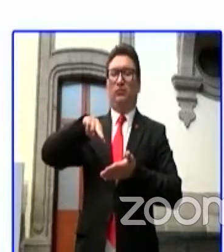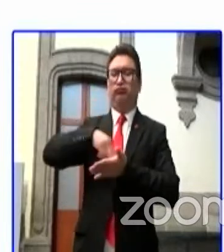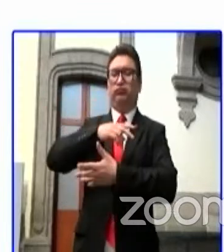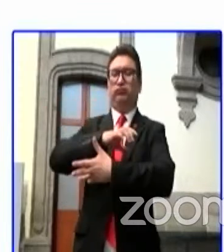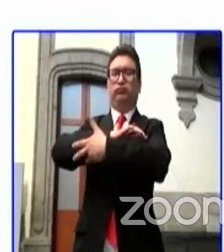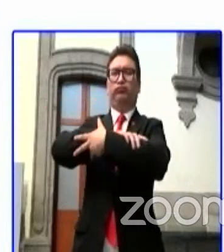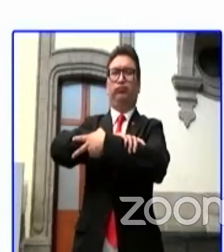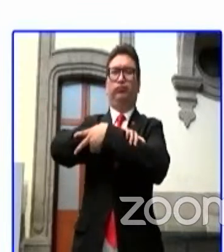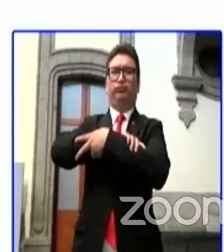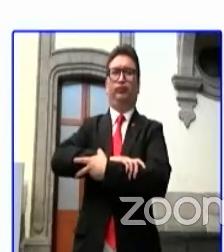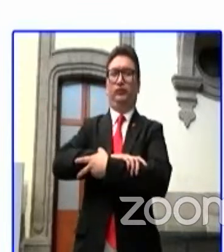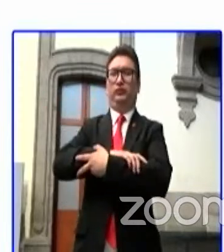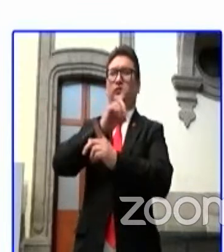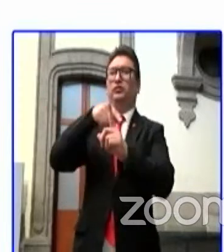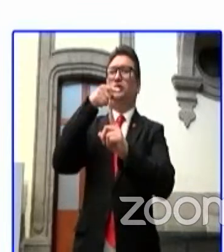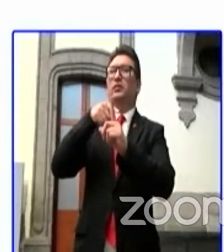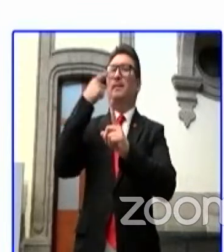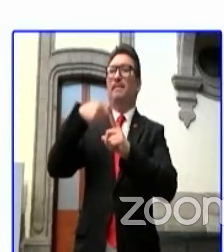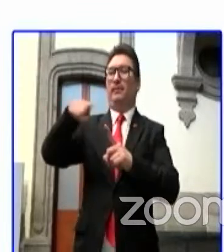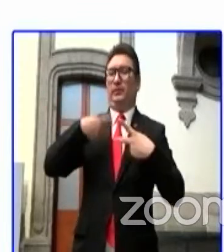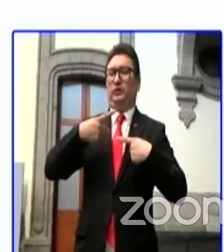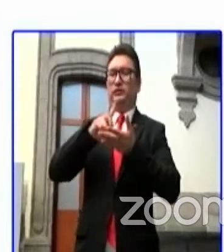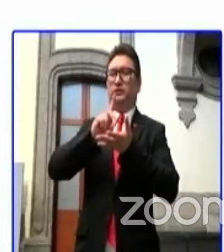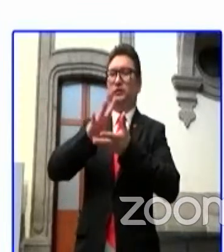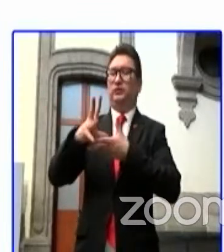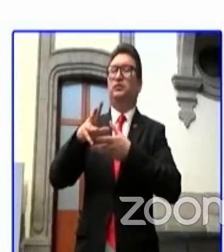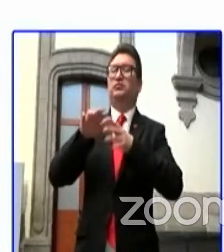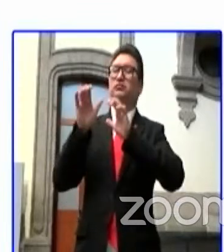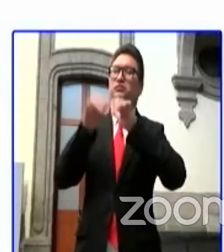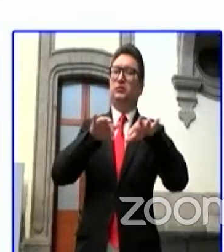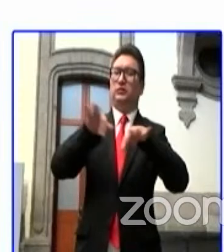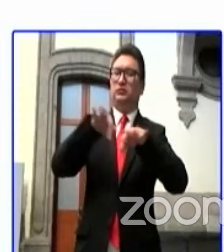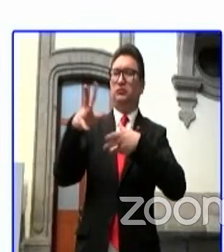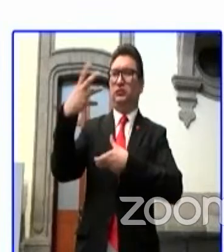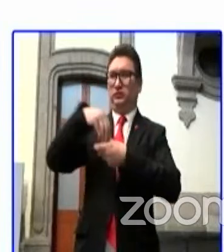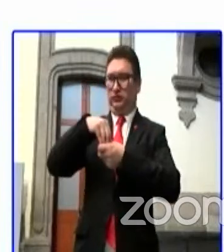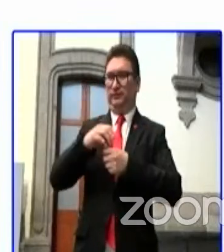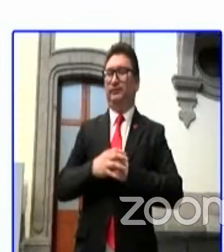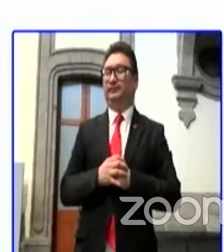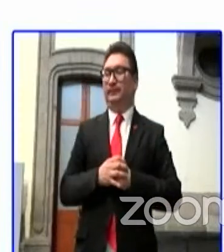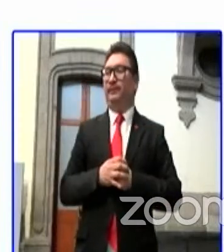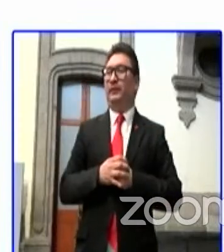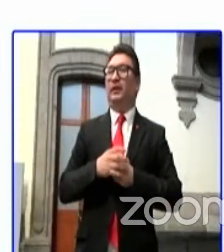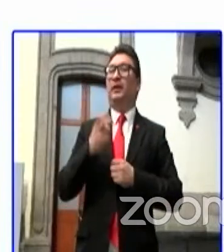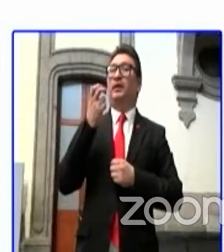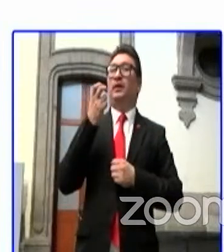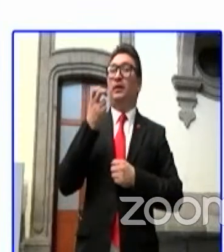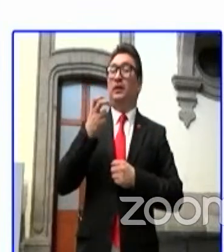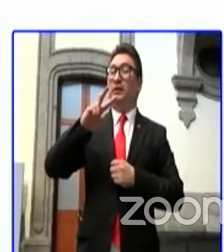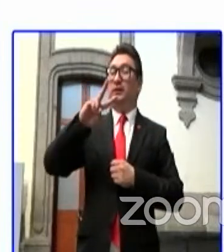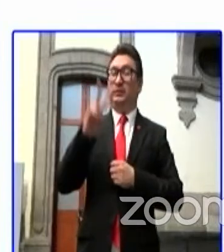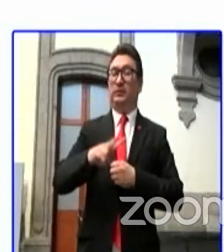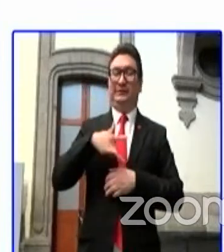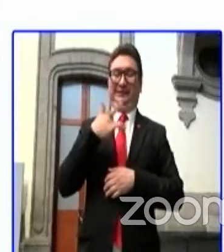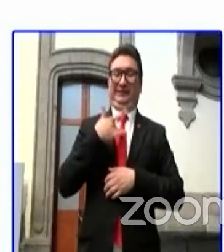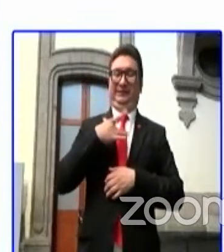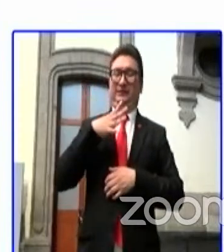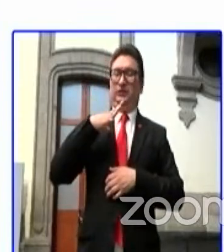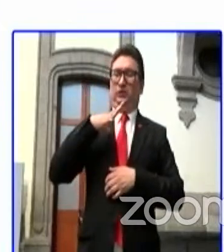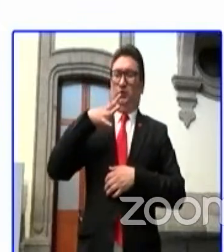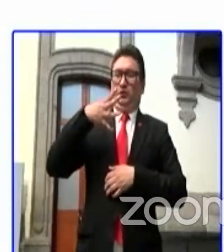el Pacto por la Inclusión Laboral de las Personas con Discapacidad. La verdad es que nos